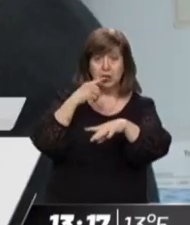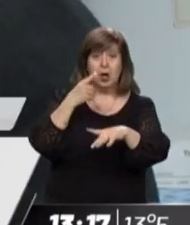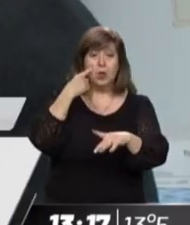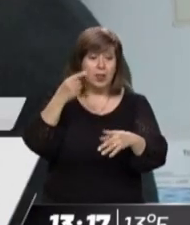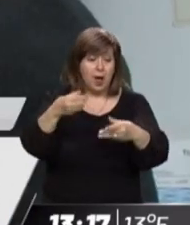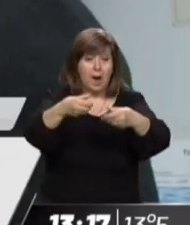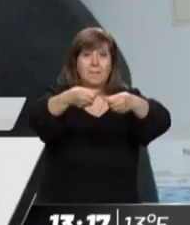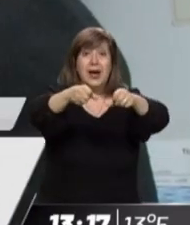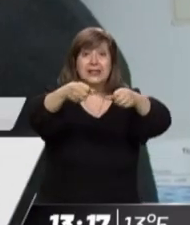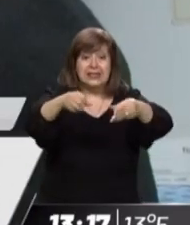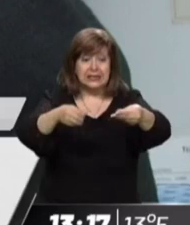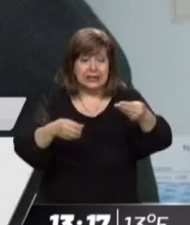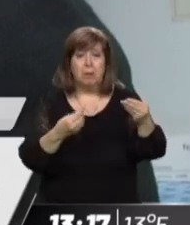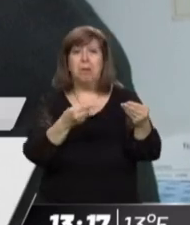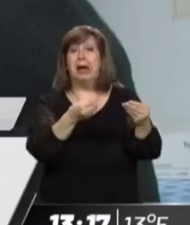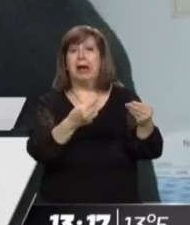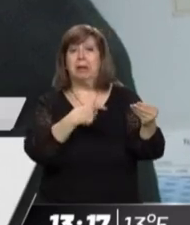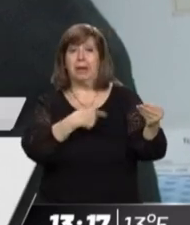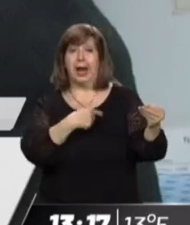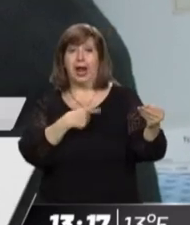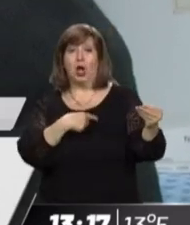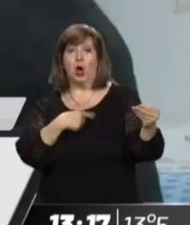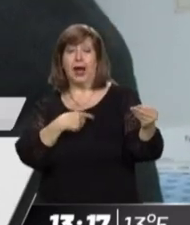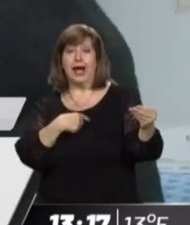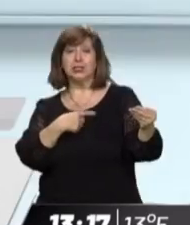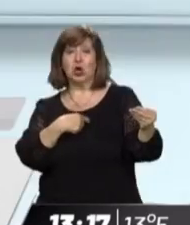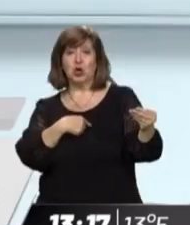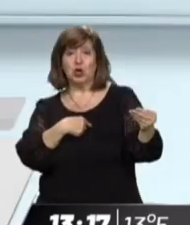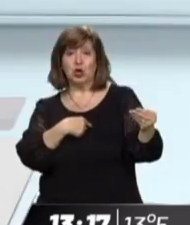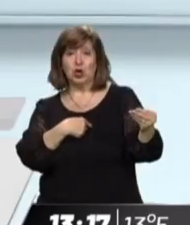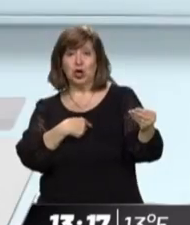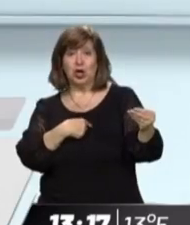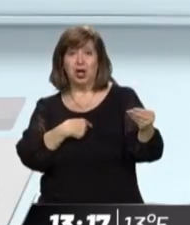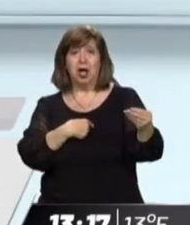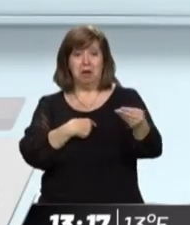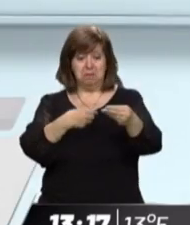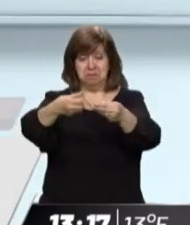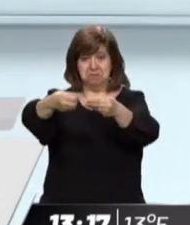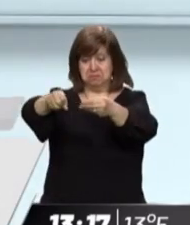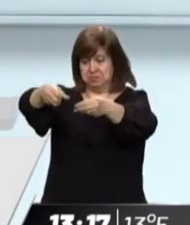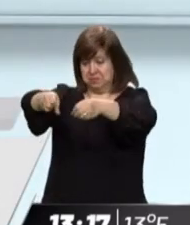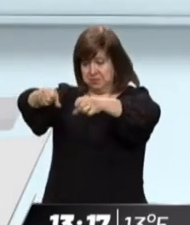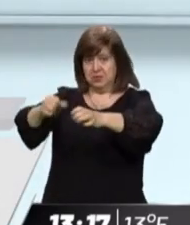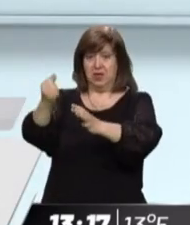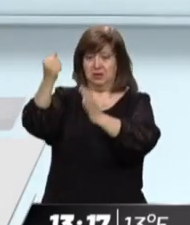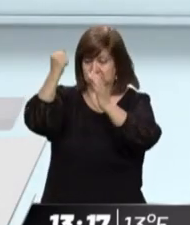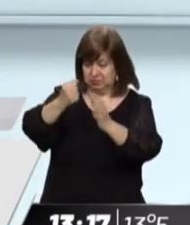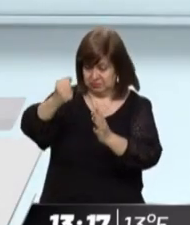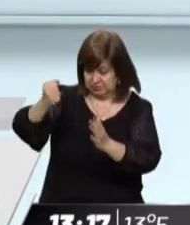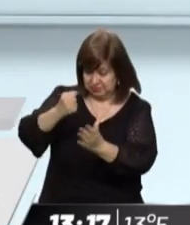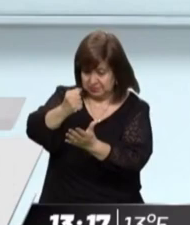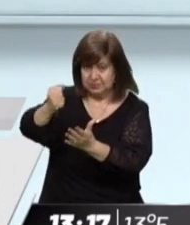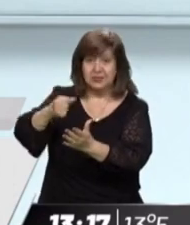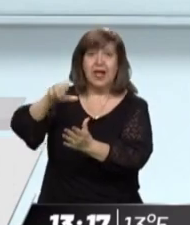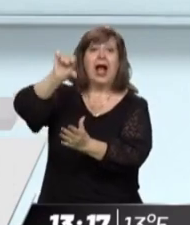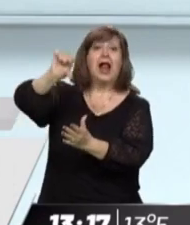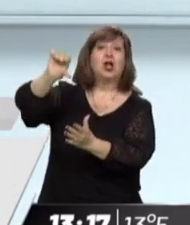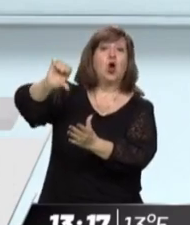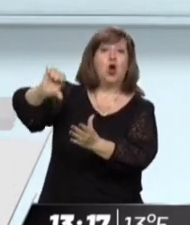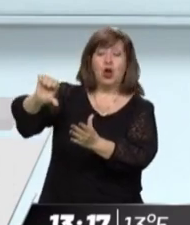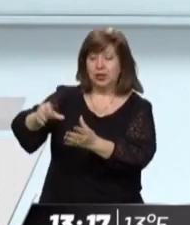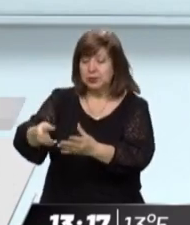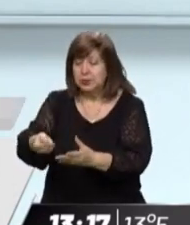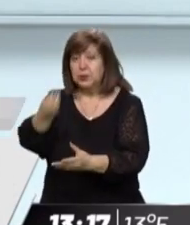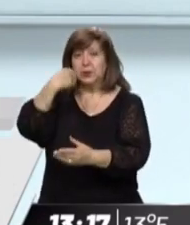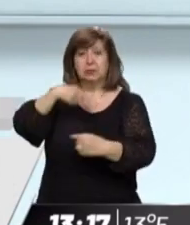cardiovascular y demás. Por eso es tan importante no descartar los medicamentos en la basura, que eso es